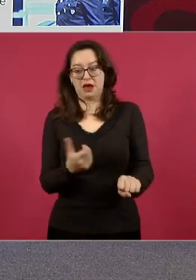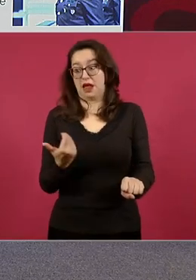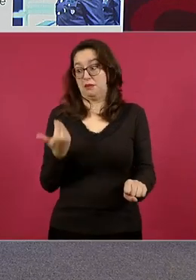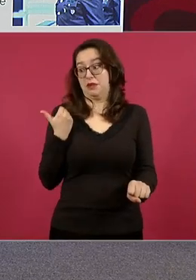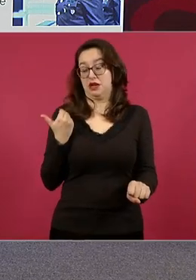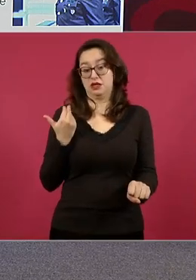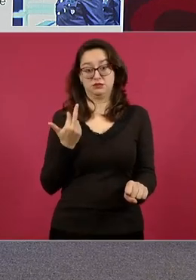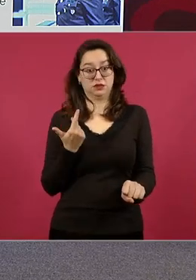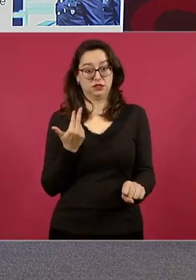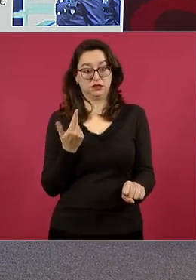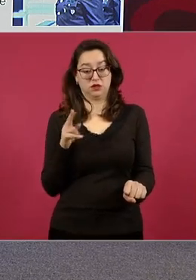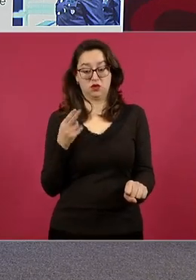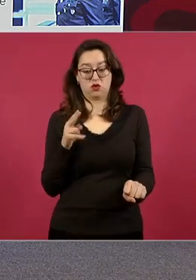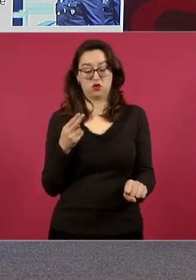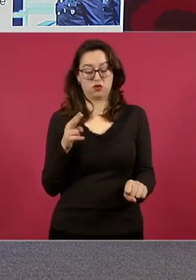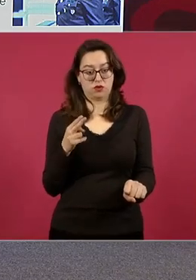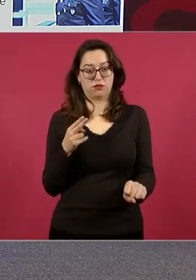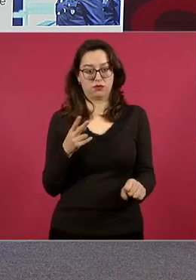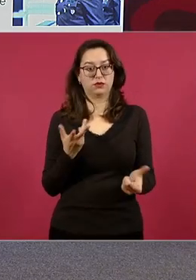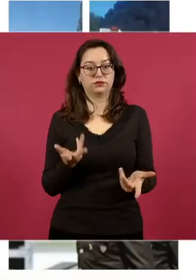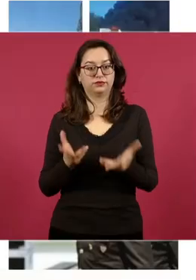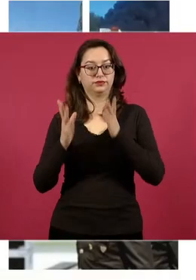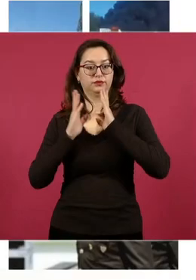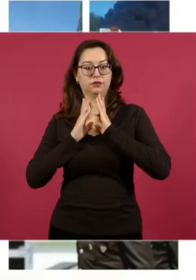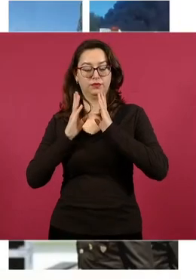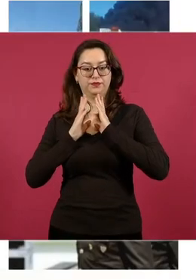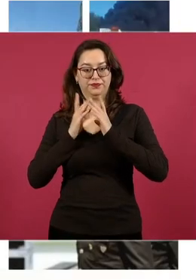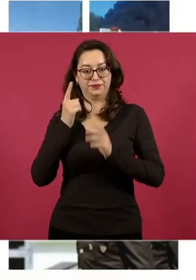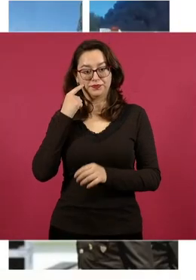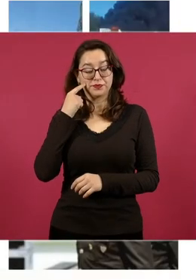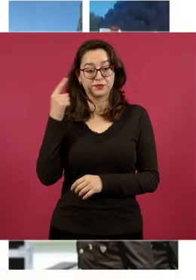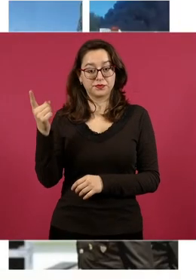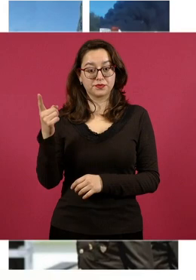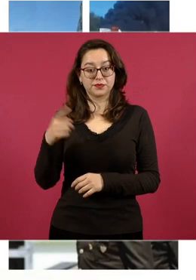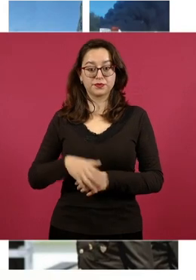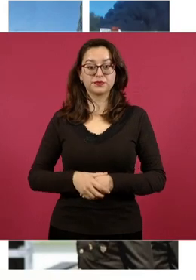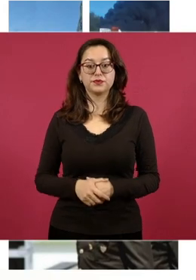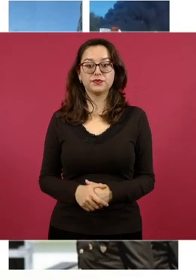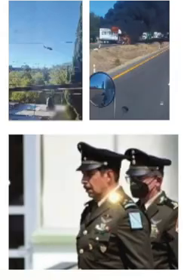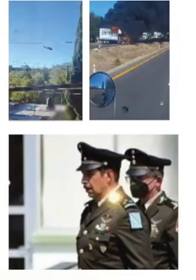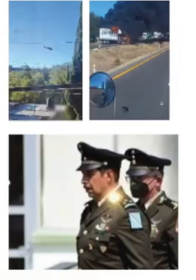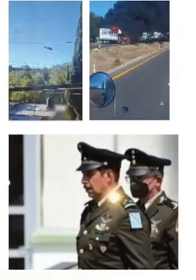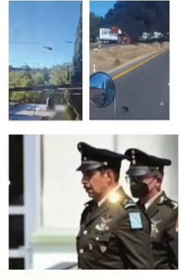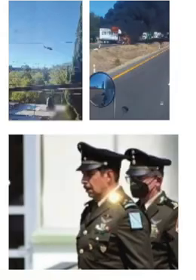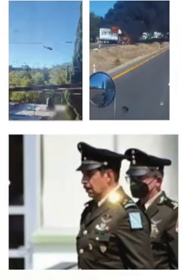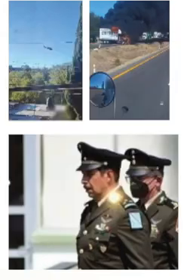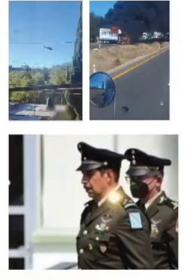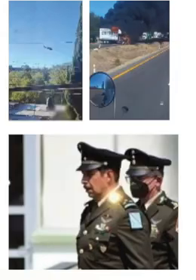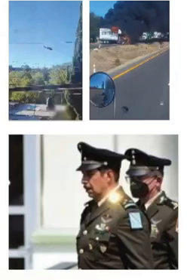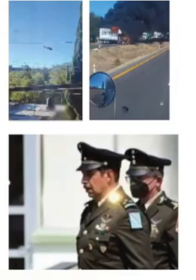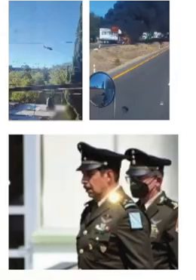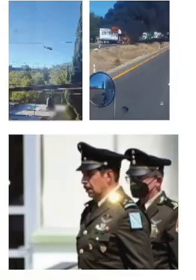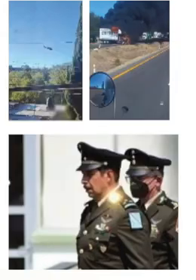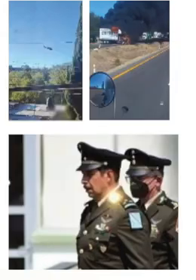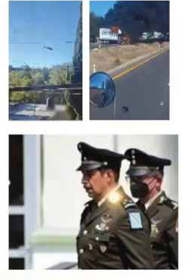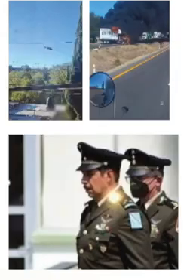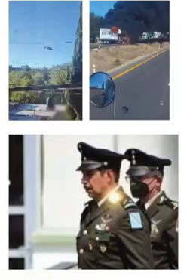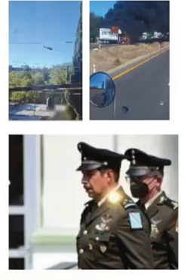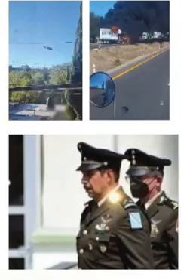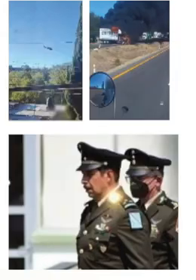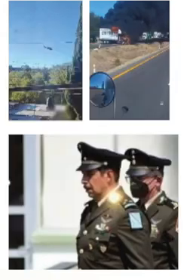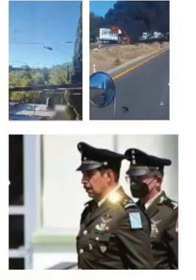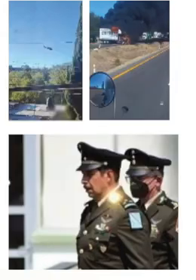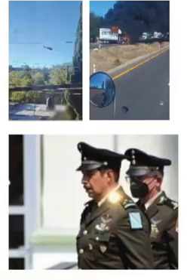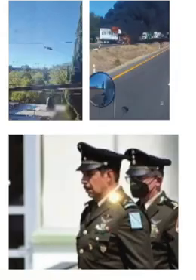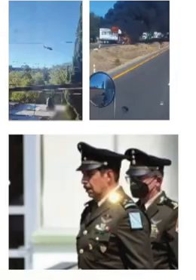operativo implementado por elementos del Ejército Mexicano y la Guardia Nacional, esto en Tapalpa, Jalisco. Es